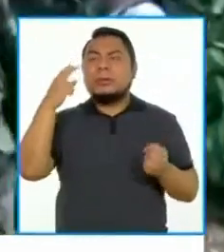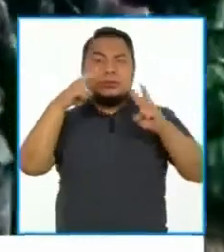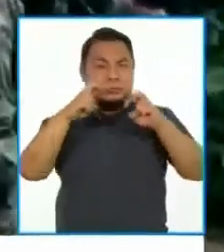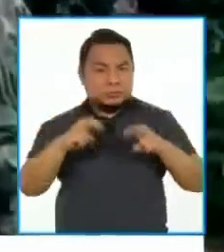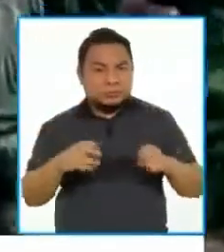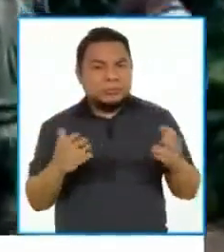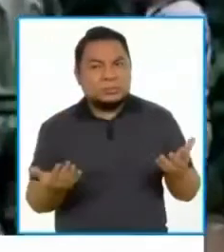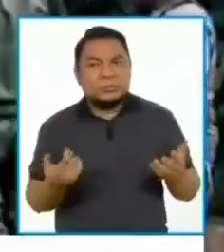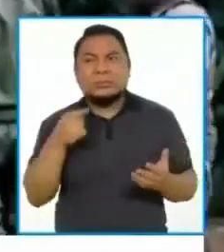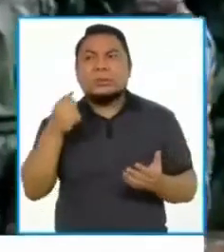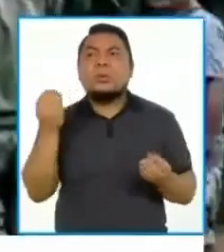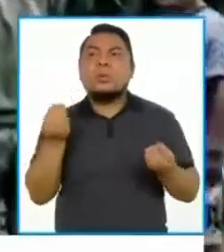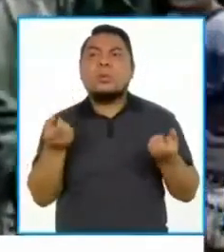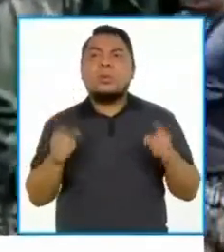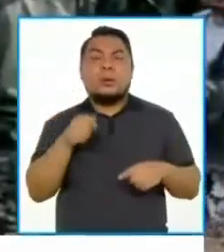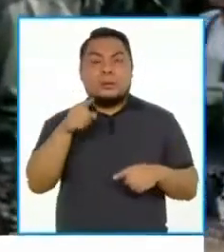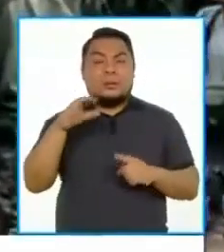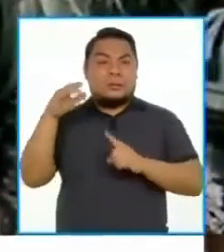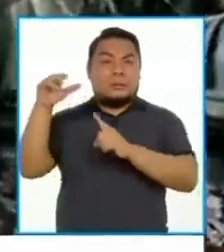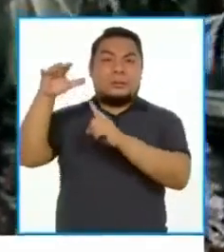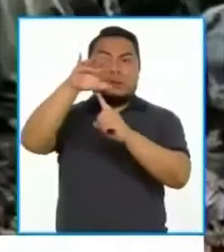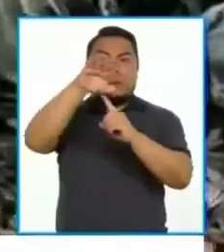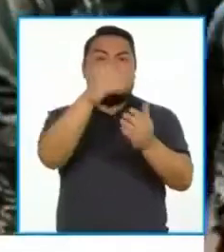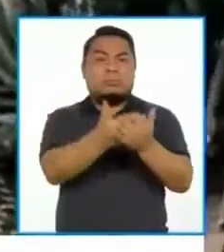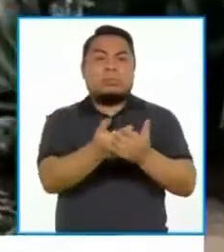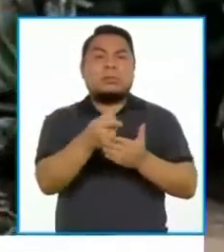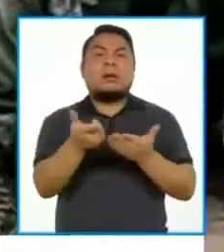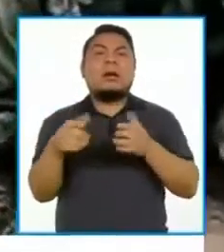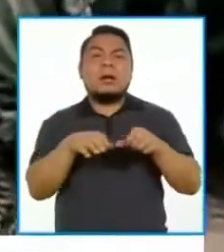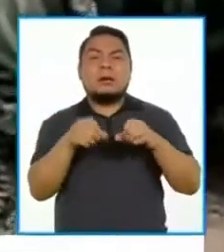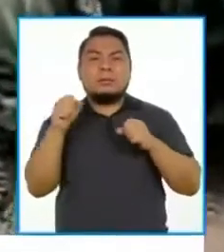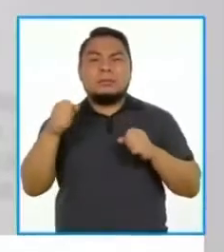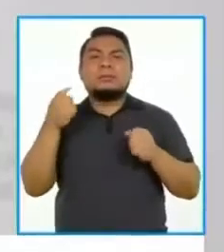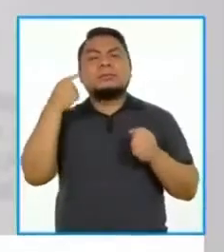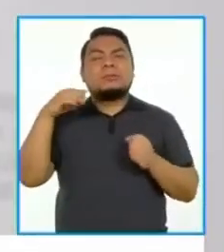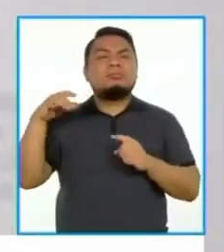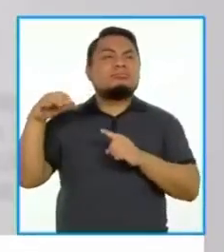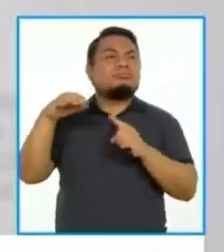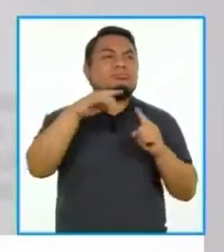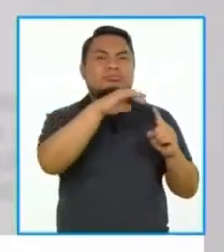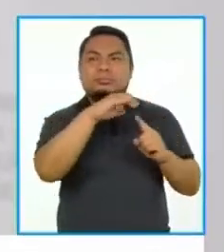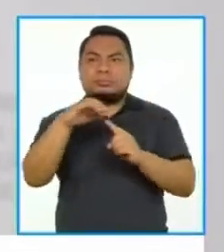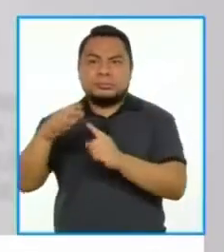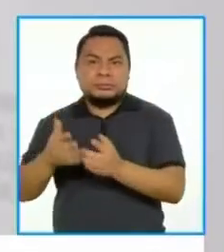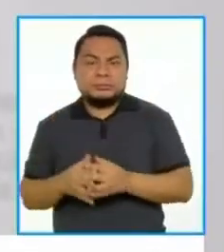investigación, ocurrió cuando la aeronave retornaba tras realizar un vuelo de reconocimiento, es